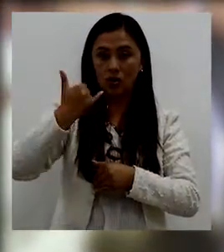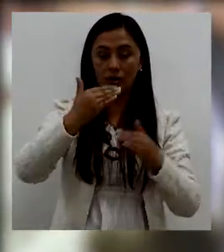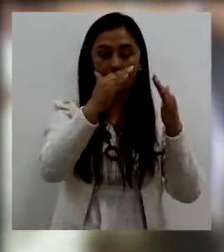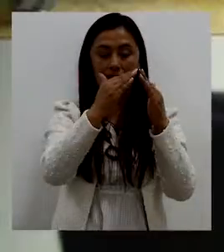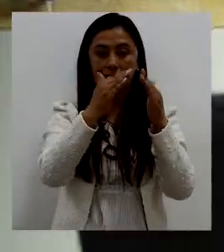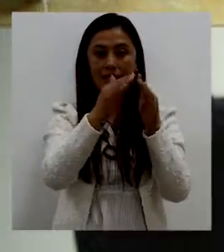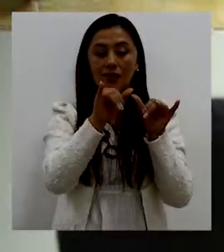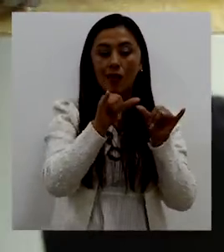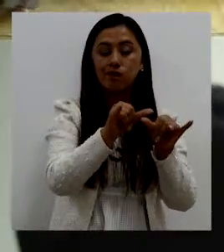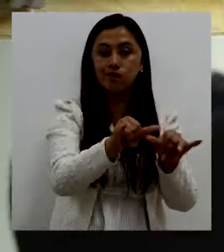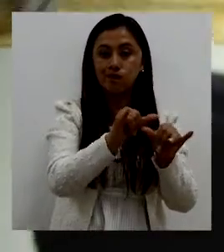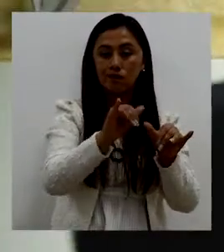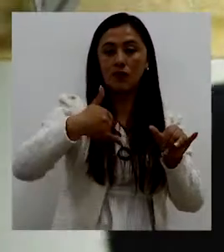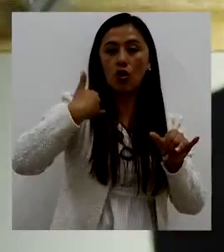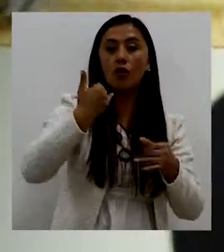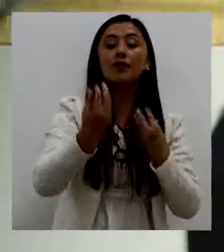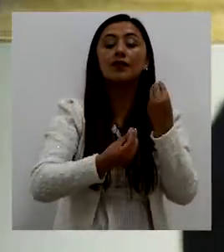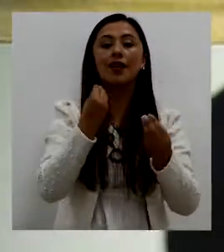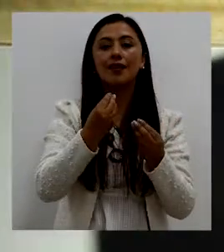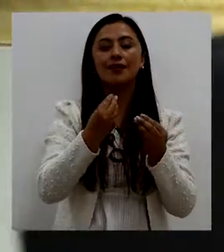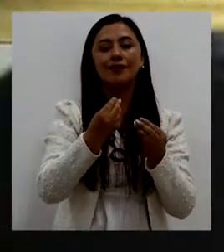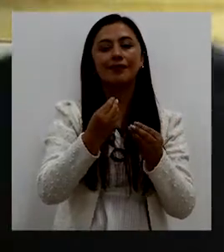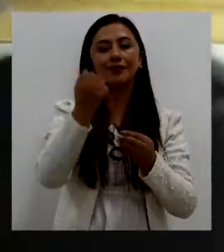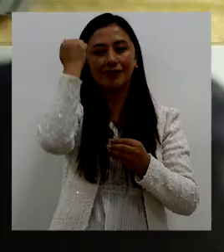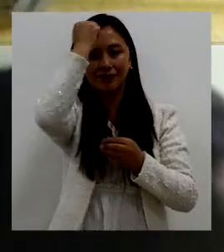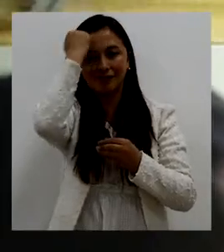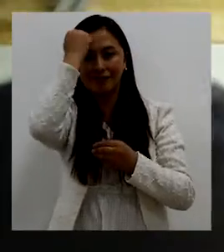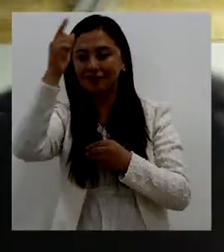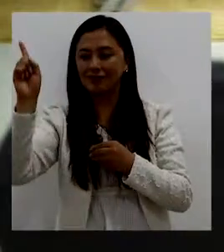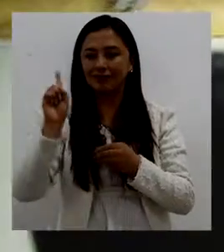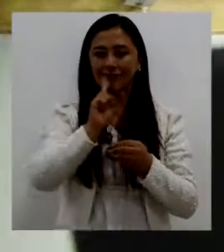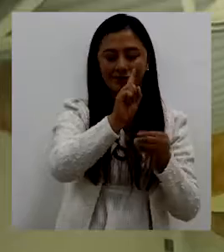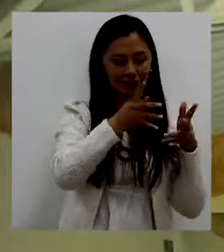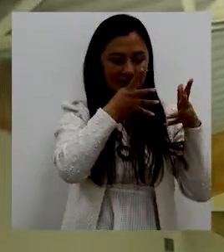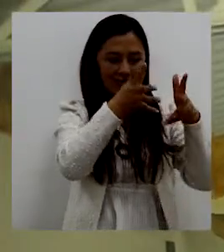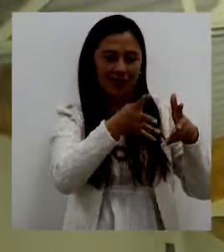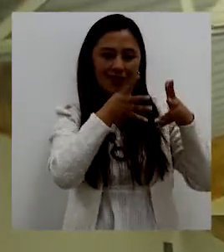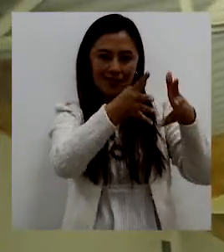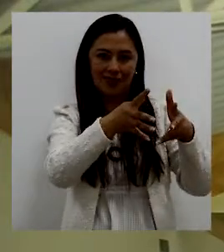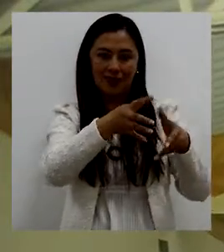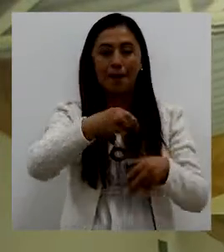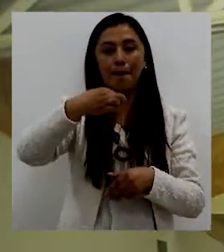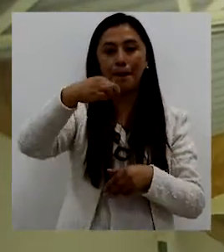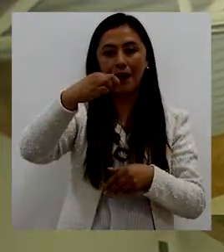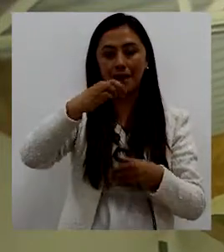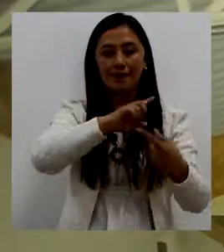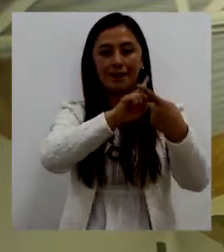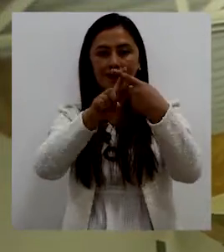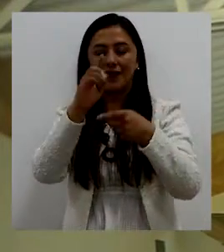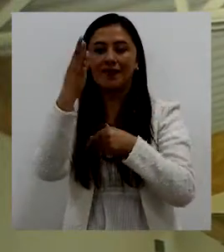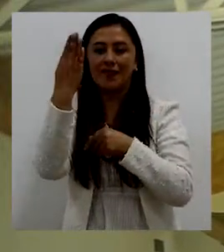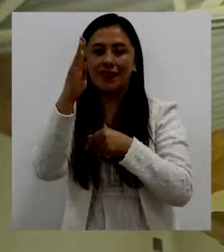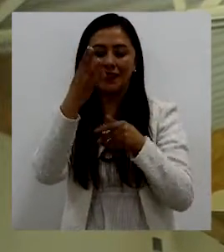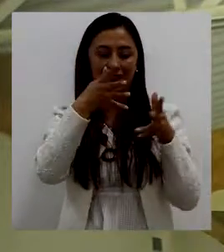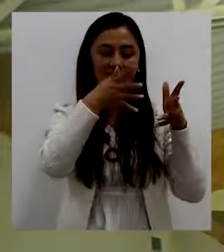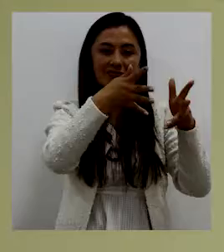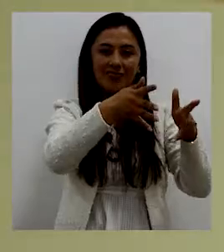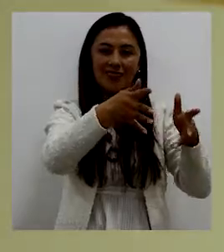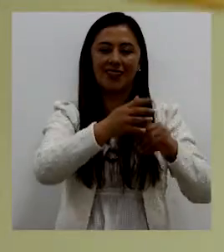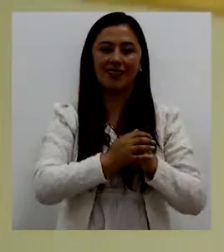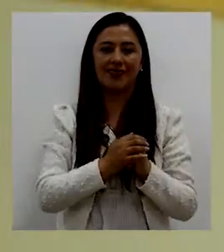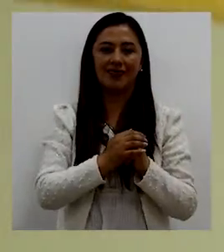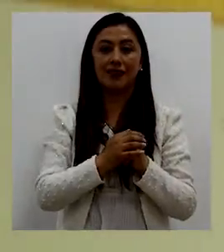Casa del Menor contarán con la prestación del servicio educativo del modelo flexible desde básica primaria hasta media académica.